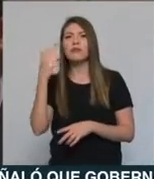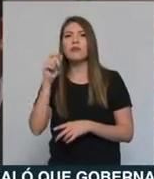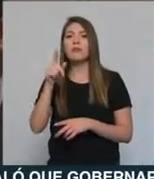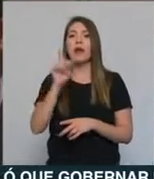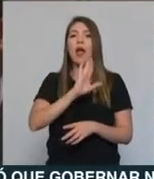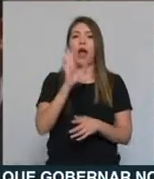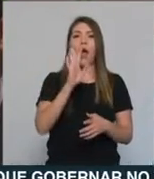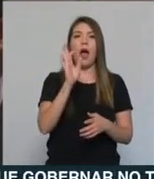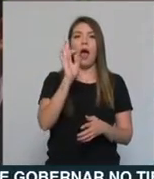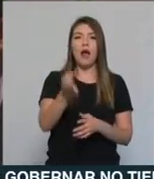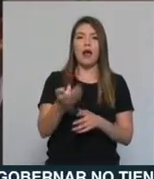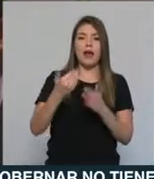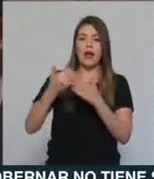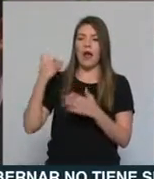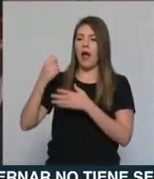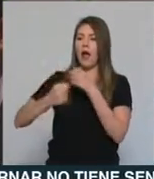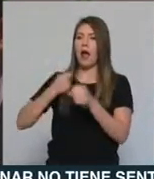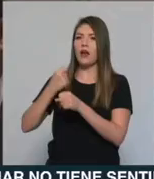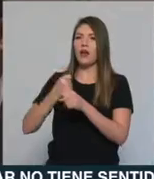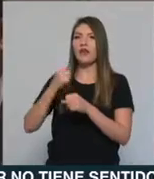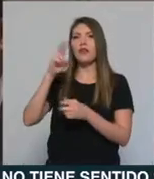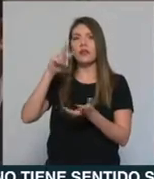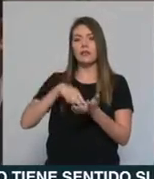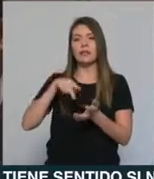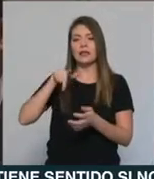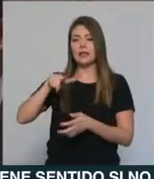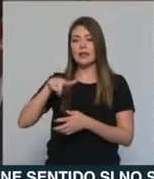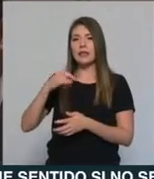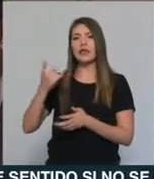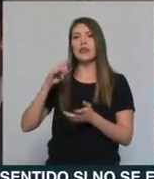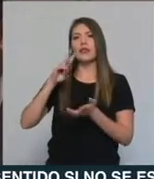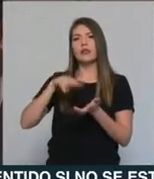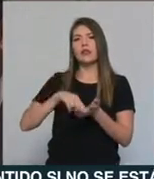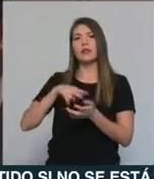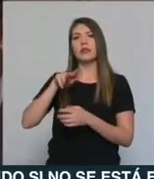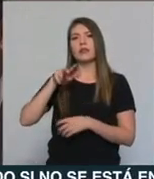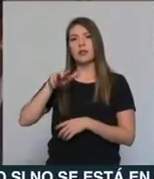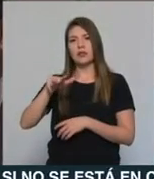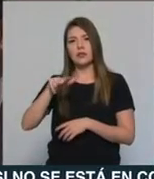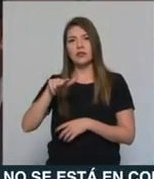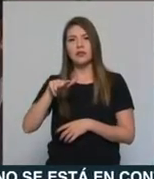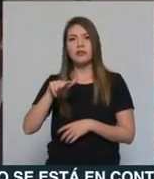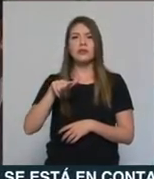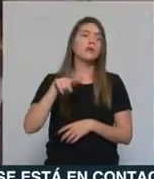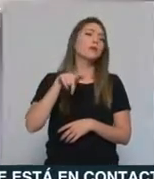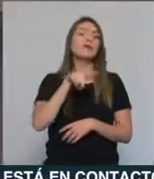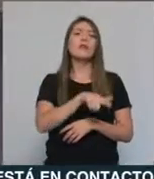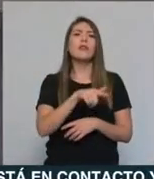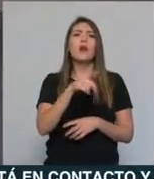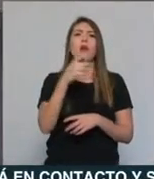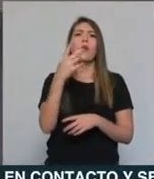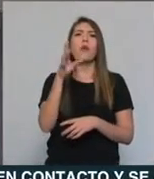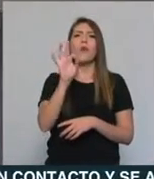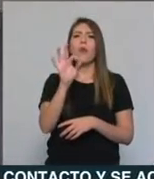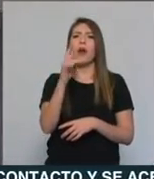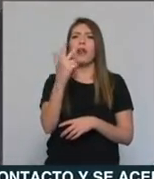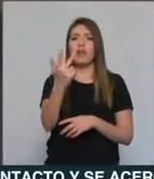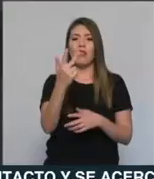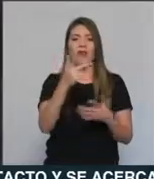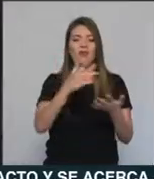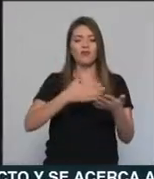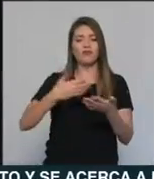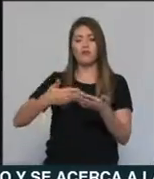y 2018. Se encontraron irregularidades graves en 48 de ellos. Sheinbaum